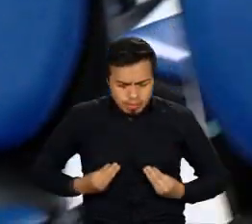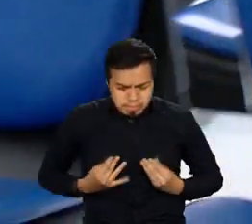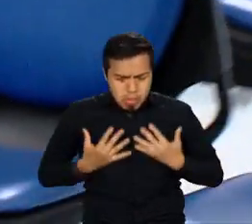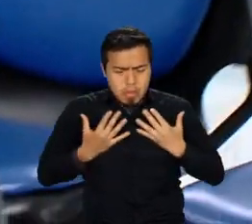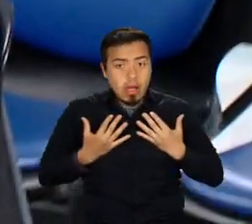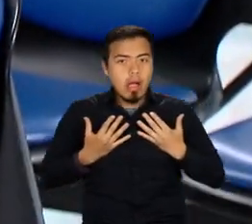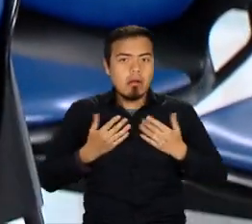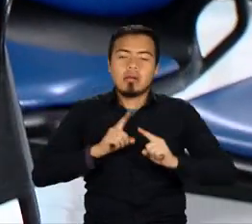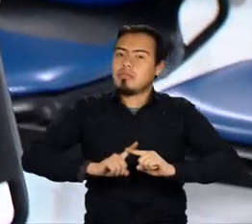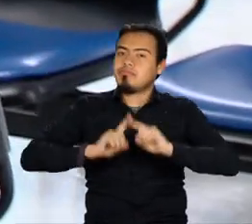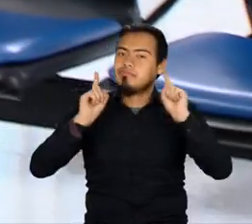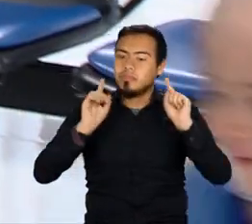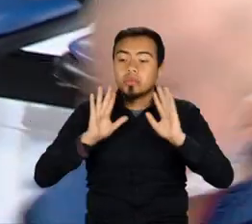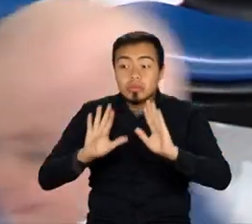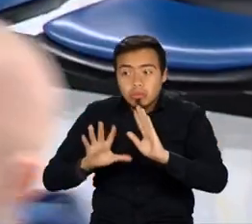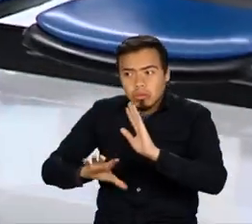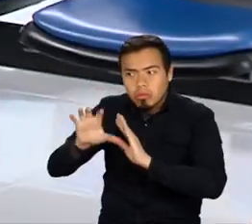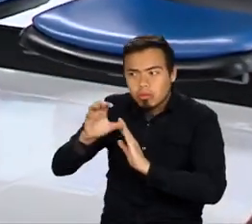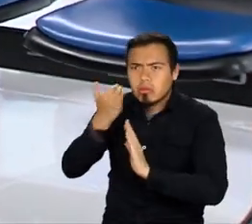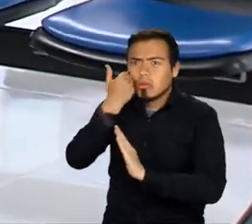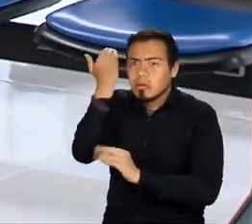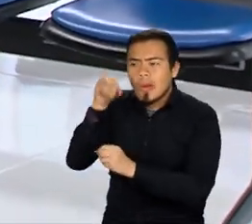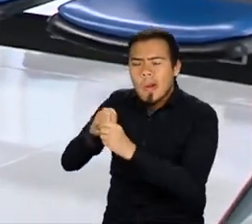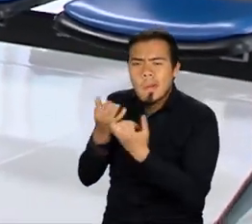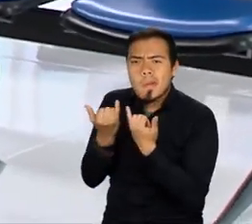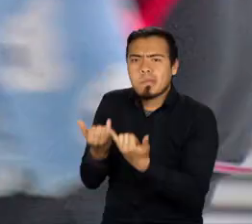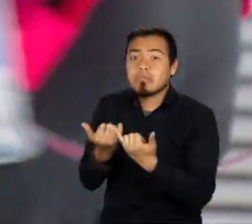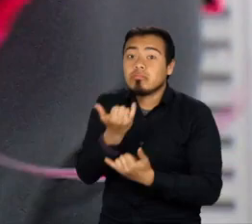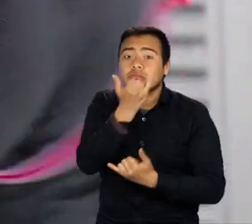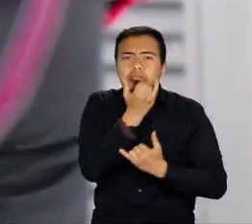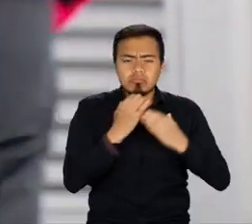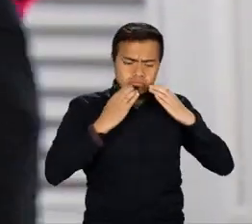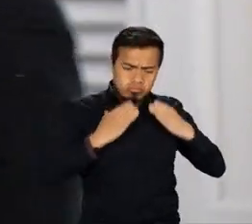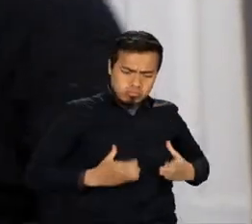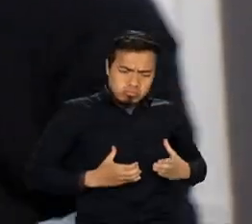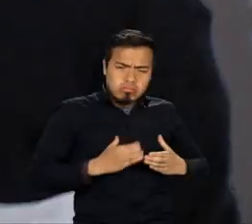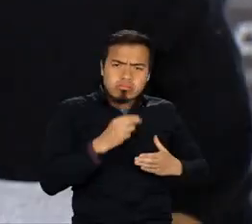a menudo son diferentes que en los cánceres de adultos. Los cuerpos